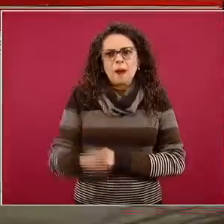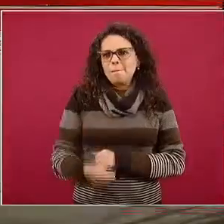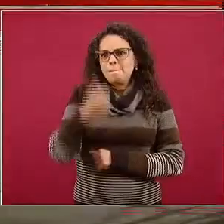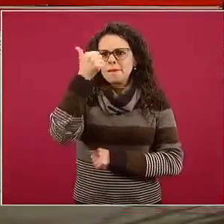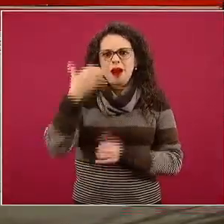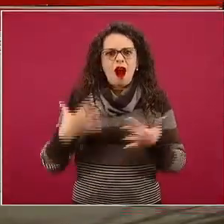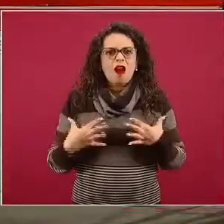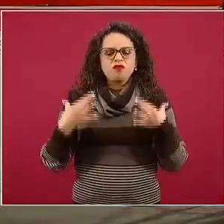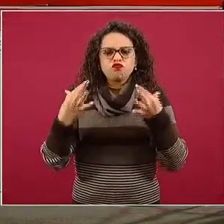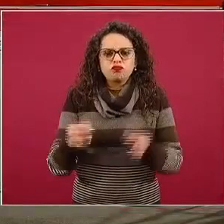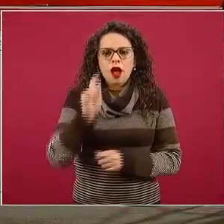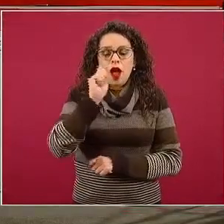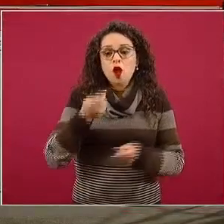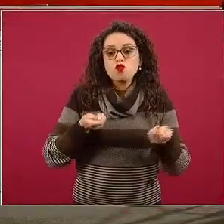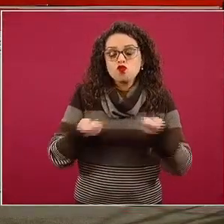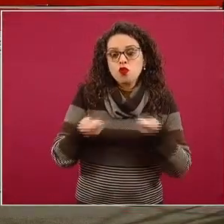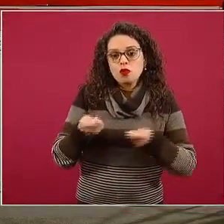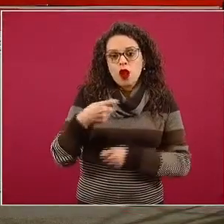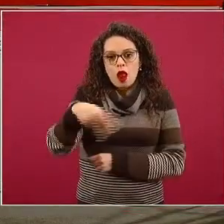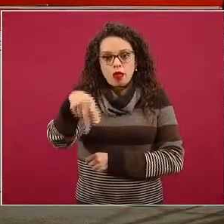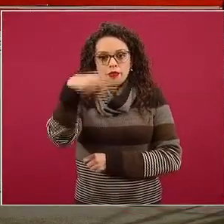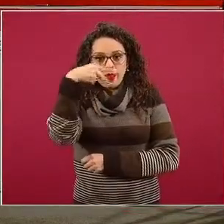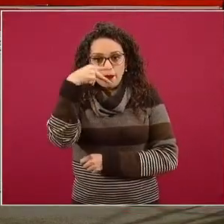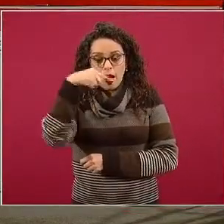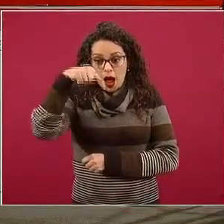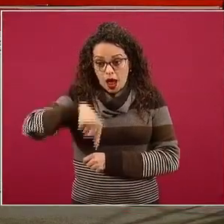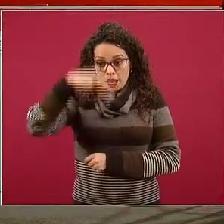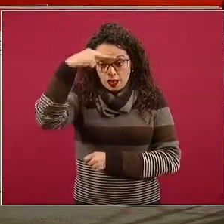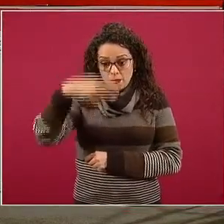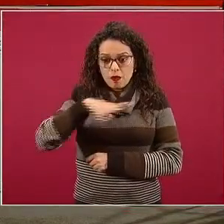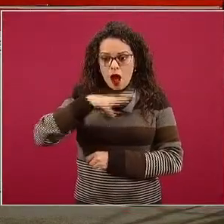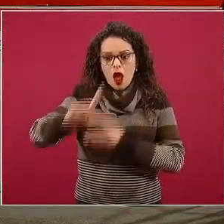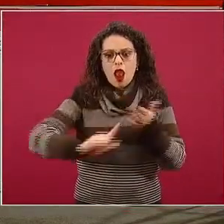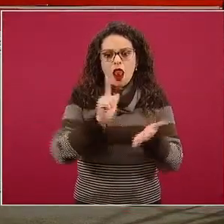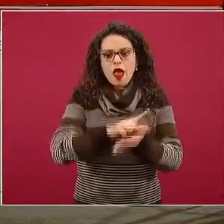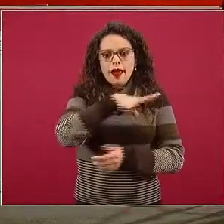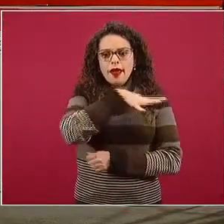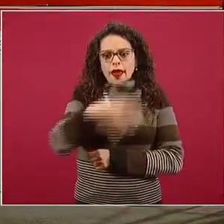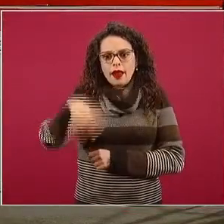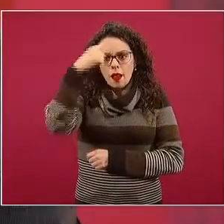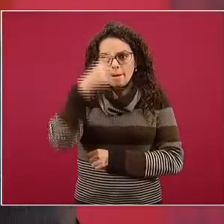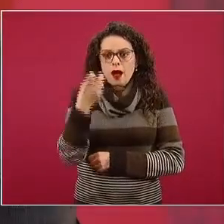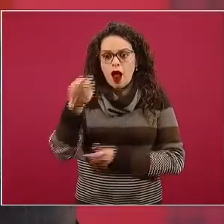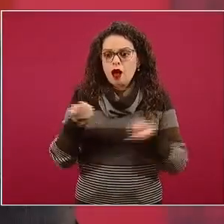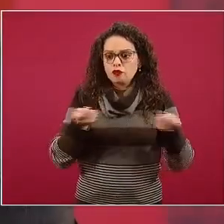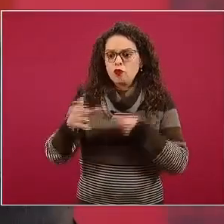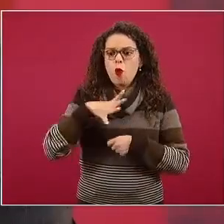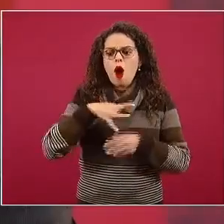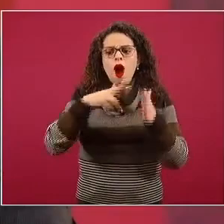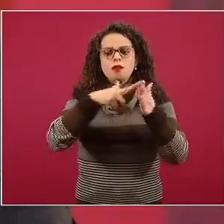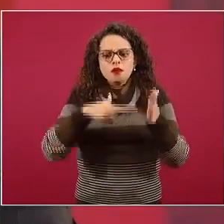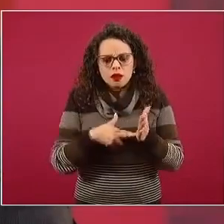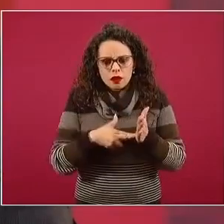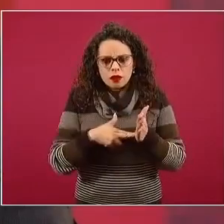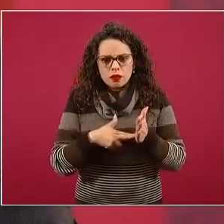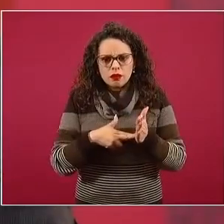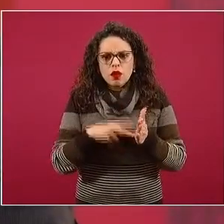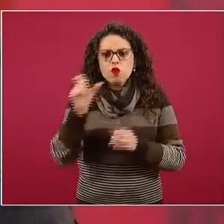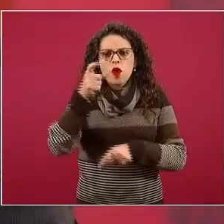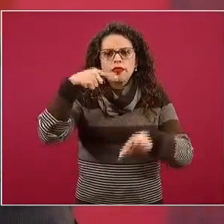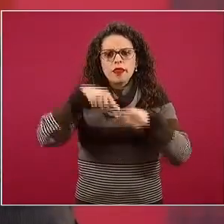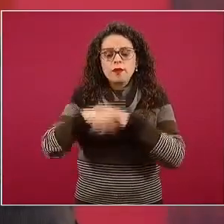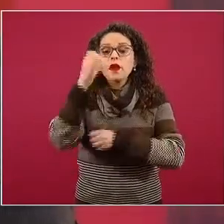fue el control de tabaco. En México existe una ley general para el control de tabaco y un reglamento que entraron en vigor